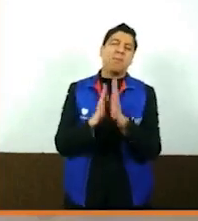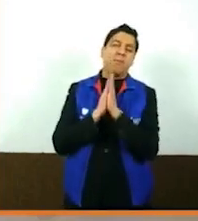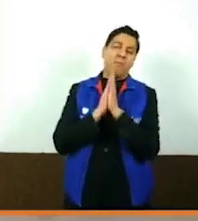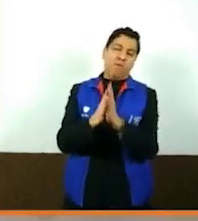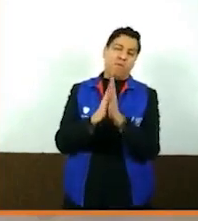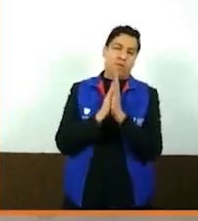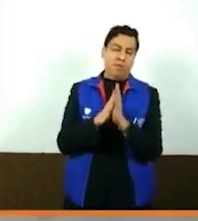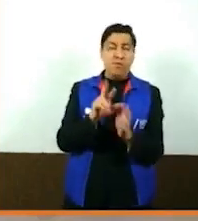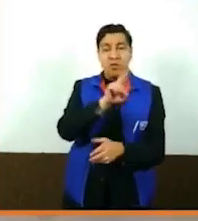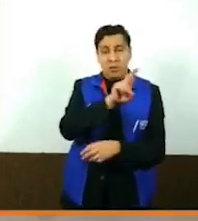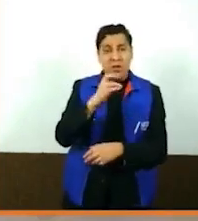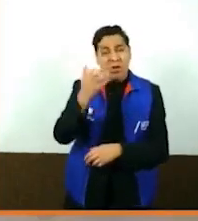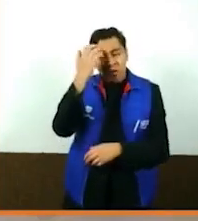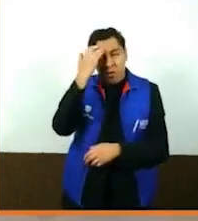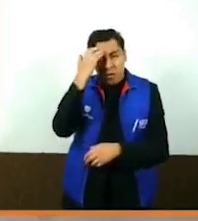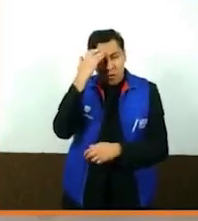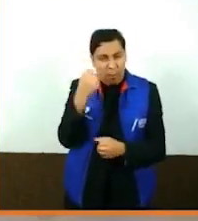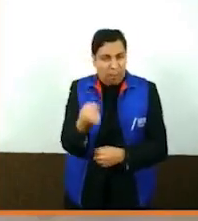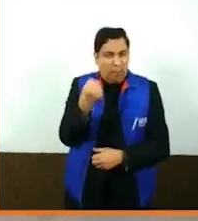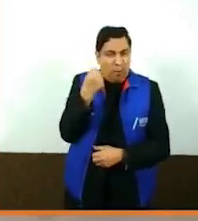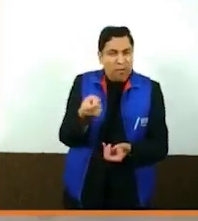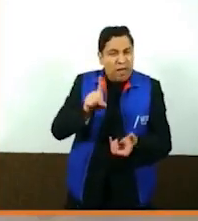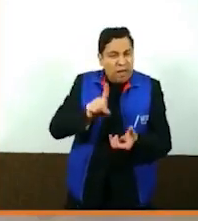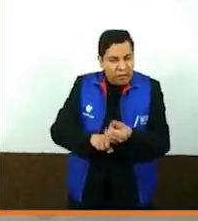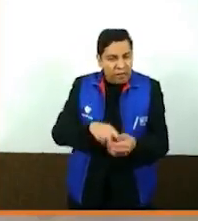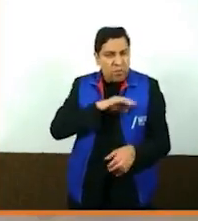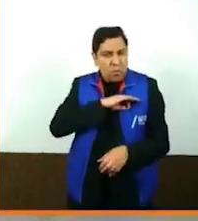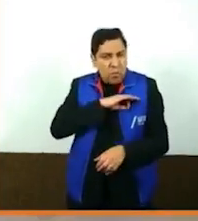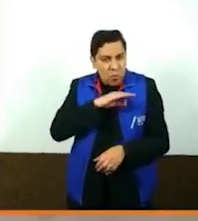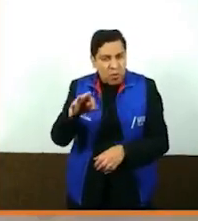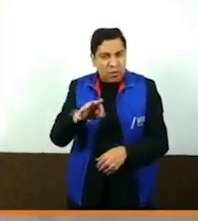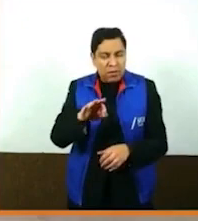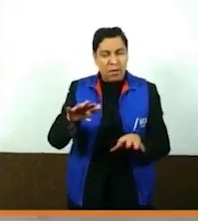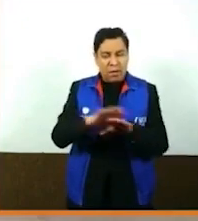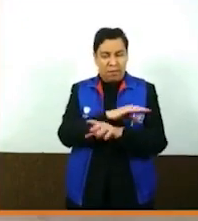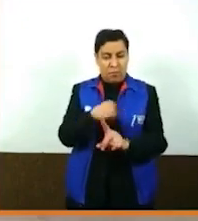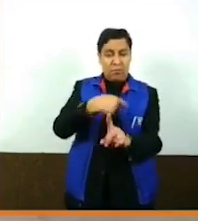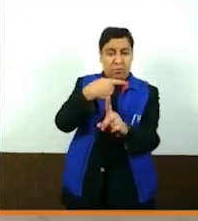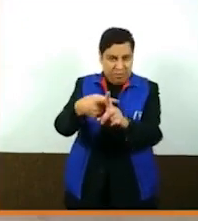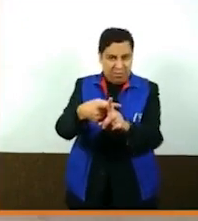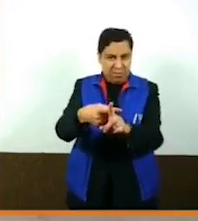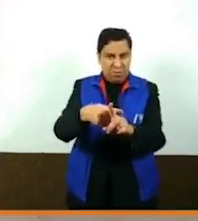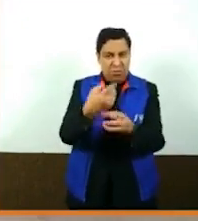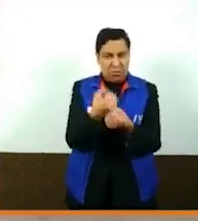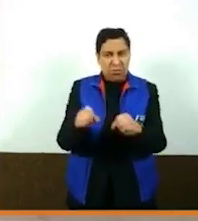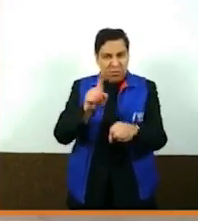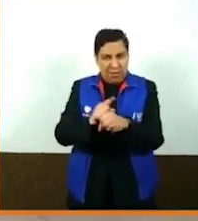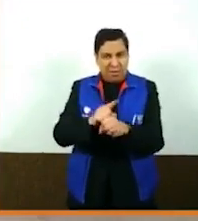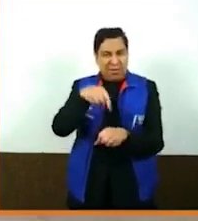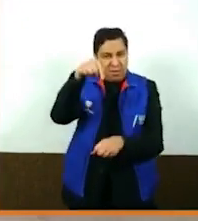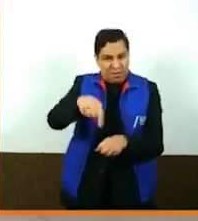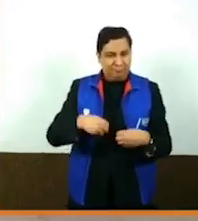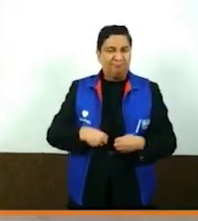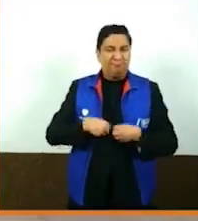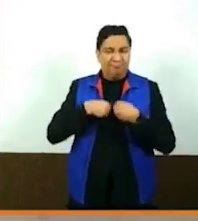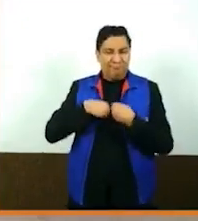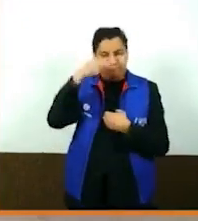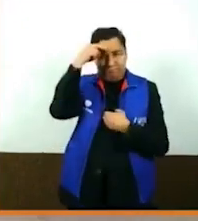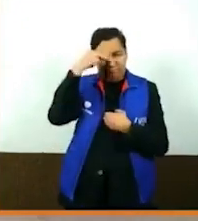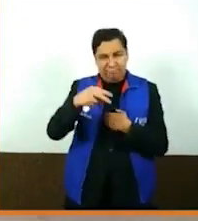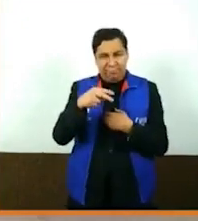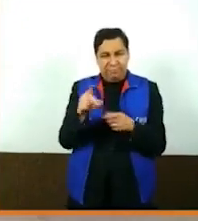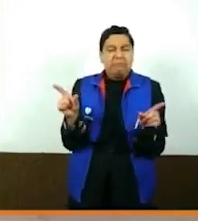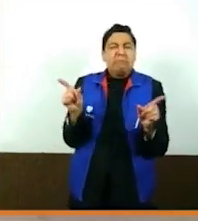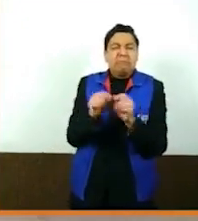organizaciones reconozcamos su poder para generar un cambio positivo y asumamos la responsabilidad de hacerlo. En